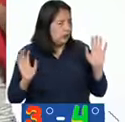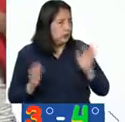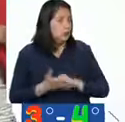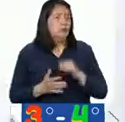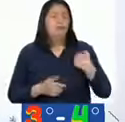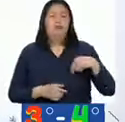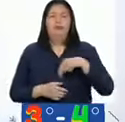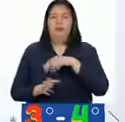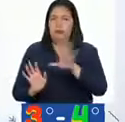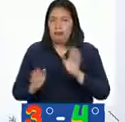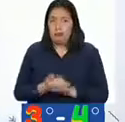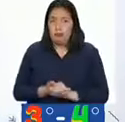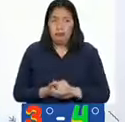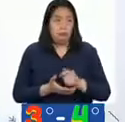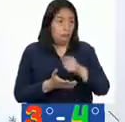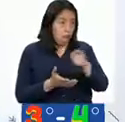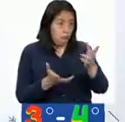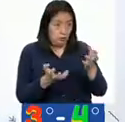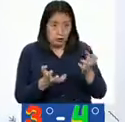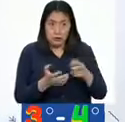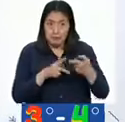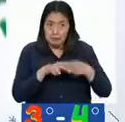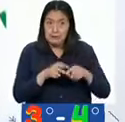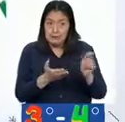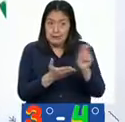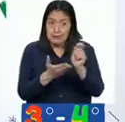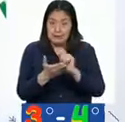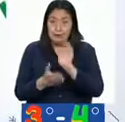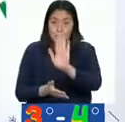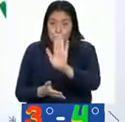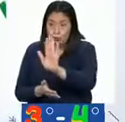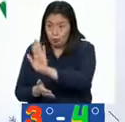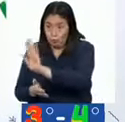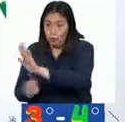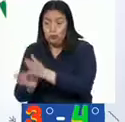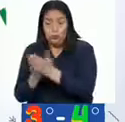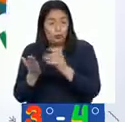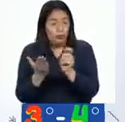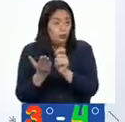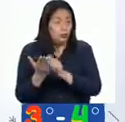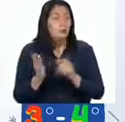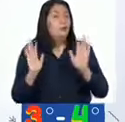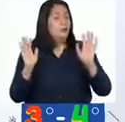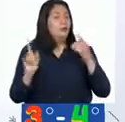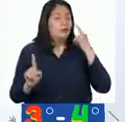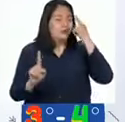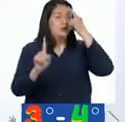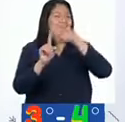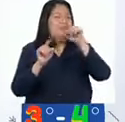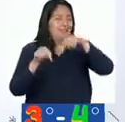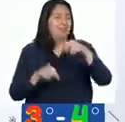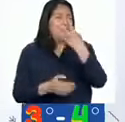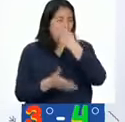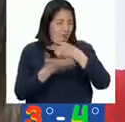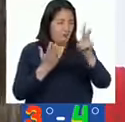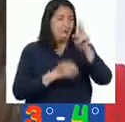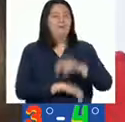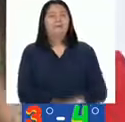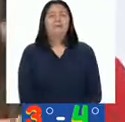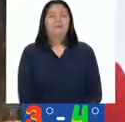con nosotros mismos. ¿Quisieran comenzar a escribir sus diarios? Sí. Vamos a ver cuál es nuestro reto de las